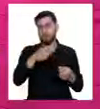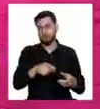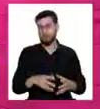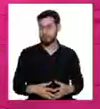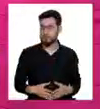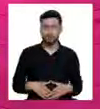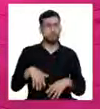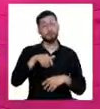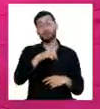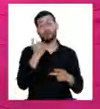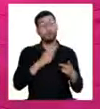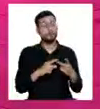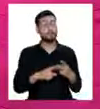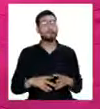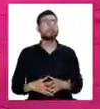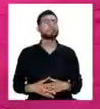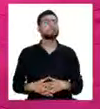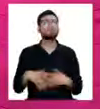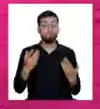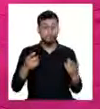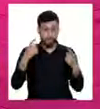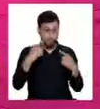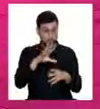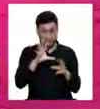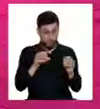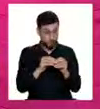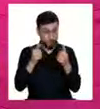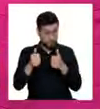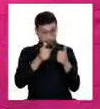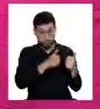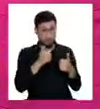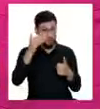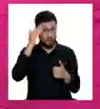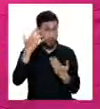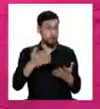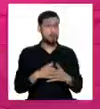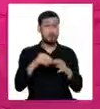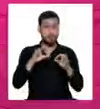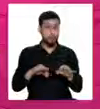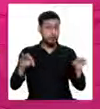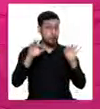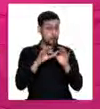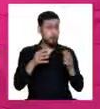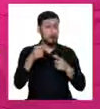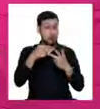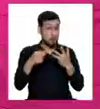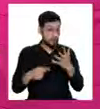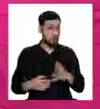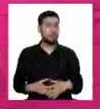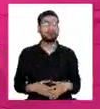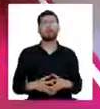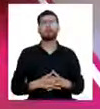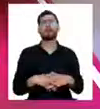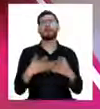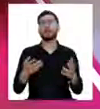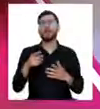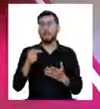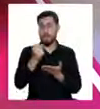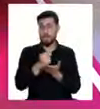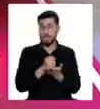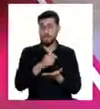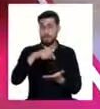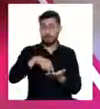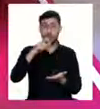tránsito. Y lo segundo es, una vez que todos tengamos presente cuáles son la importancia de esos requisitos, es que el trámite